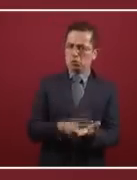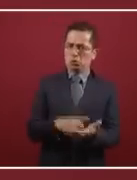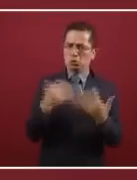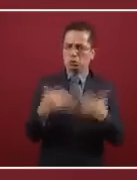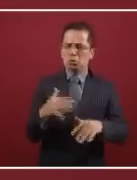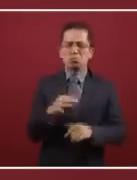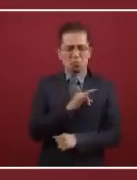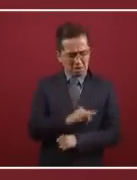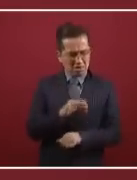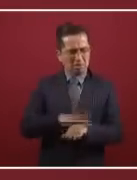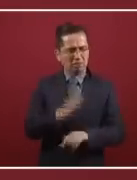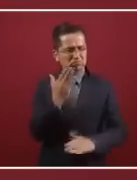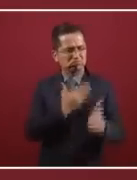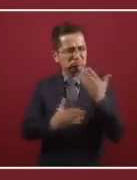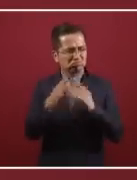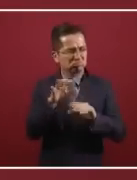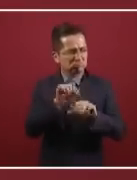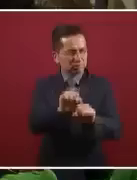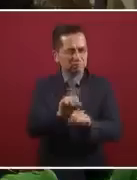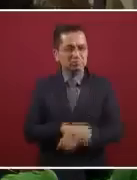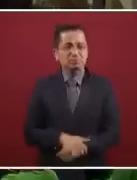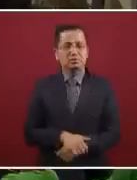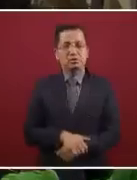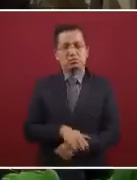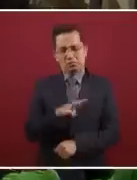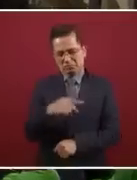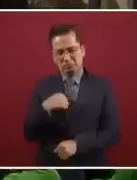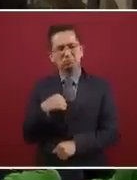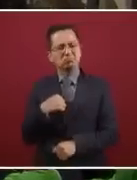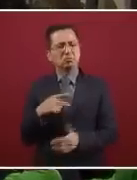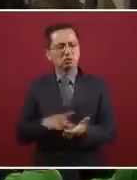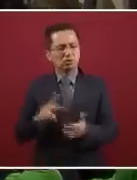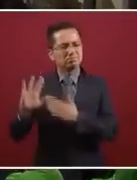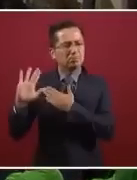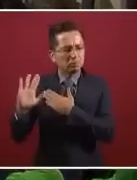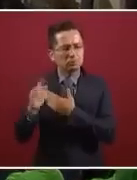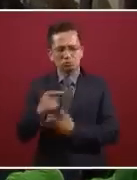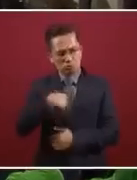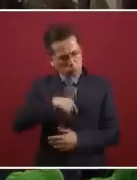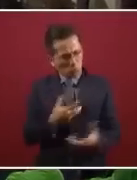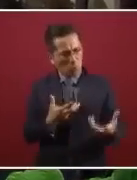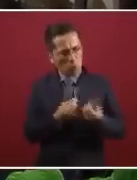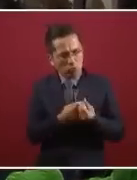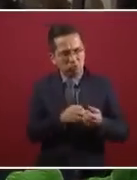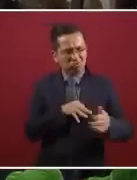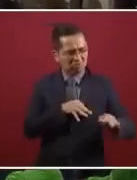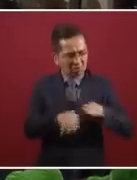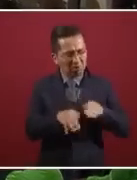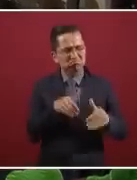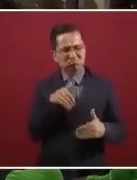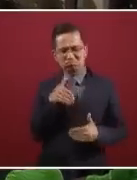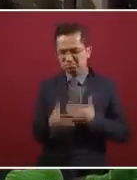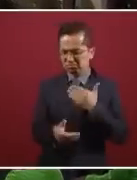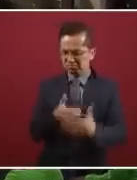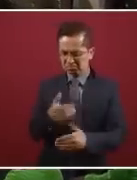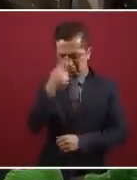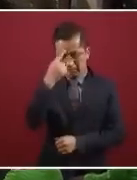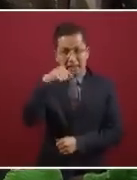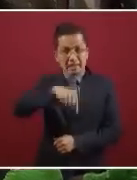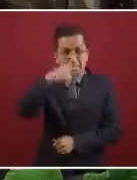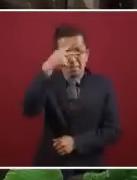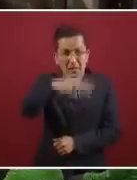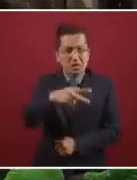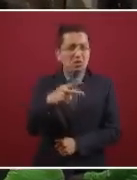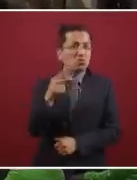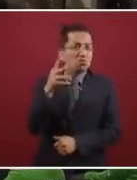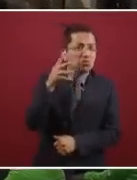ustedes son un referente, por lo tanto, refrendo mi compromiso con ustedes de que trabajaremos de la mano y que México va a hacer sonar